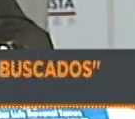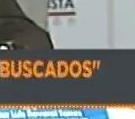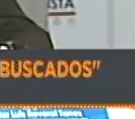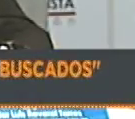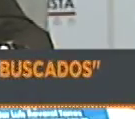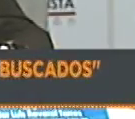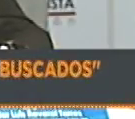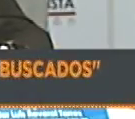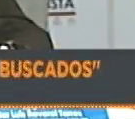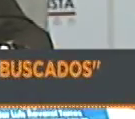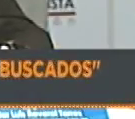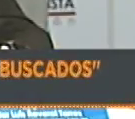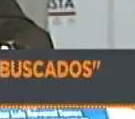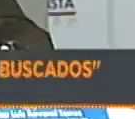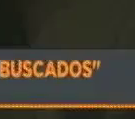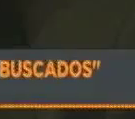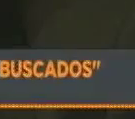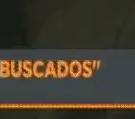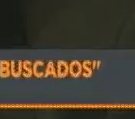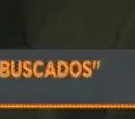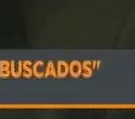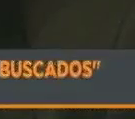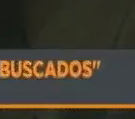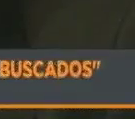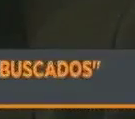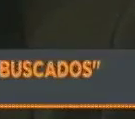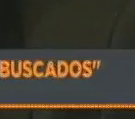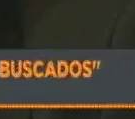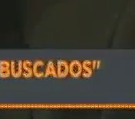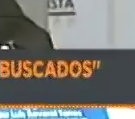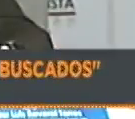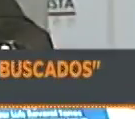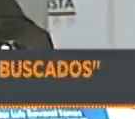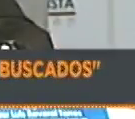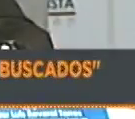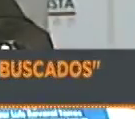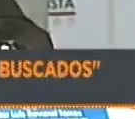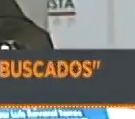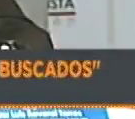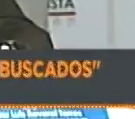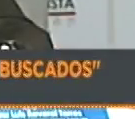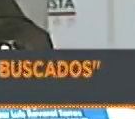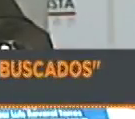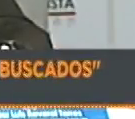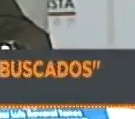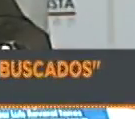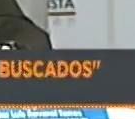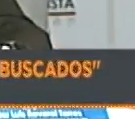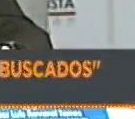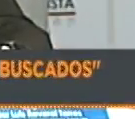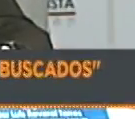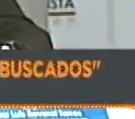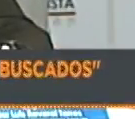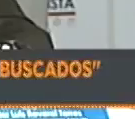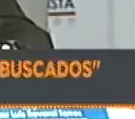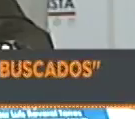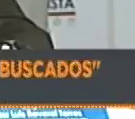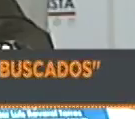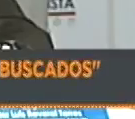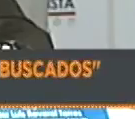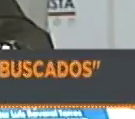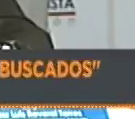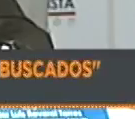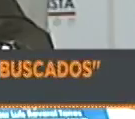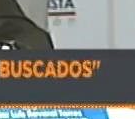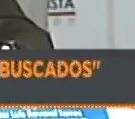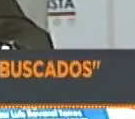justicia del país y la coordinación permanente que debe haber con el Ministerio Público para efectos de las